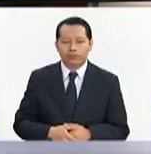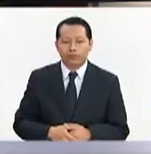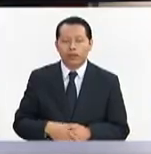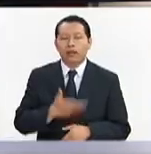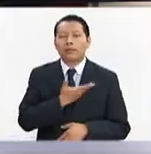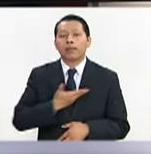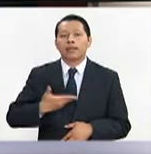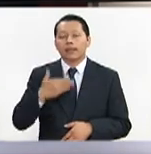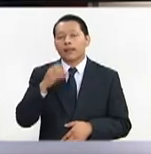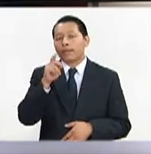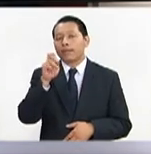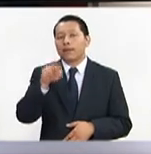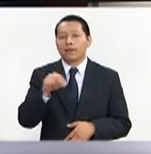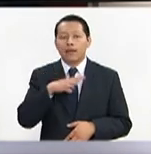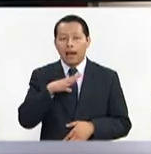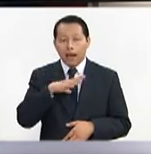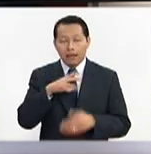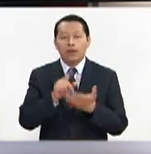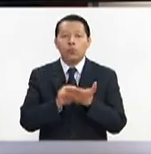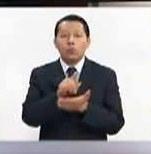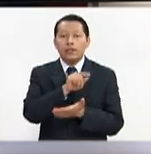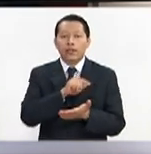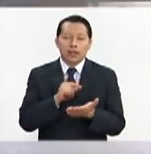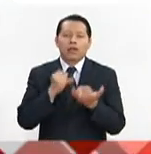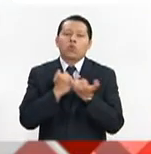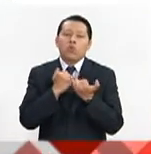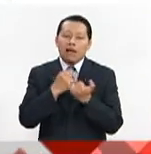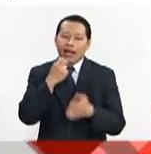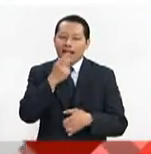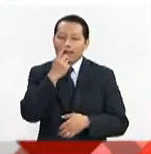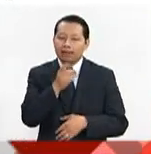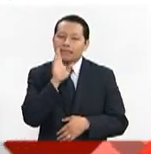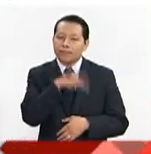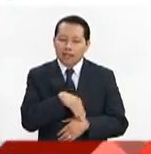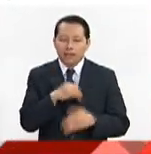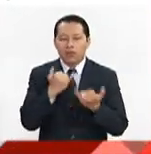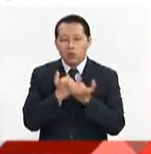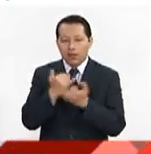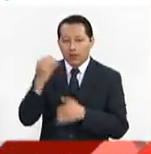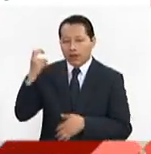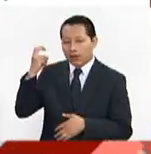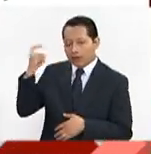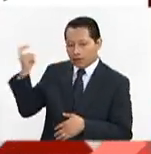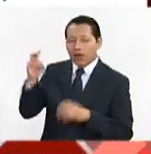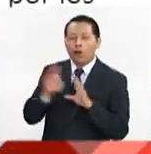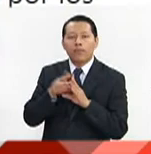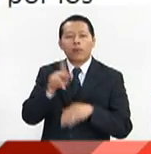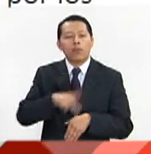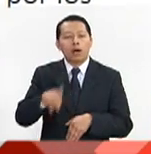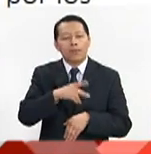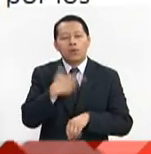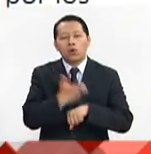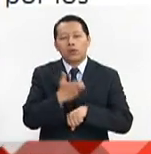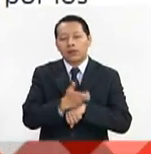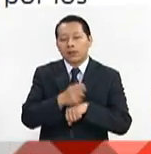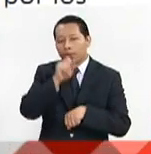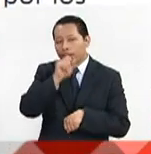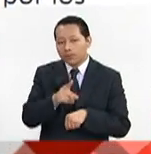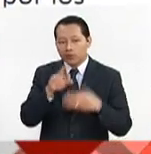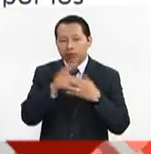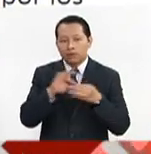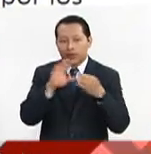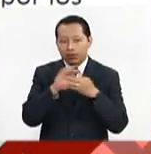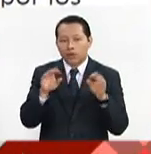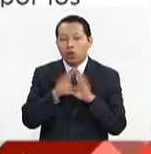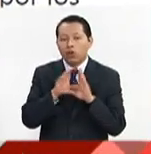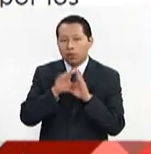El presidente Enrique Peña Nieto, a través de su cuenta de Twitter, condenó estos hechos y expresó sus condolencias al pueblo de los Estados Unidos. Dijo que el